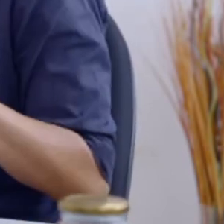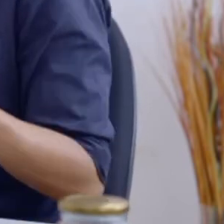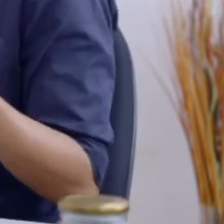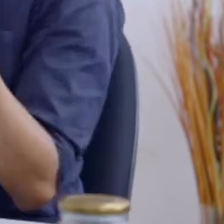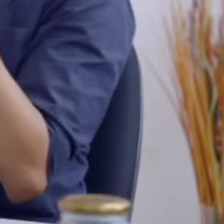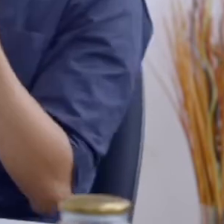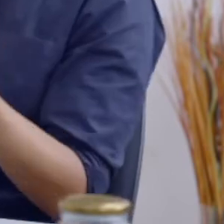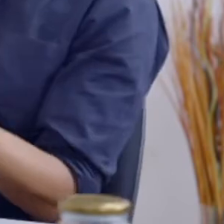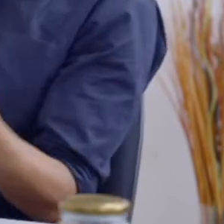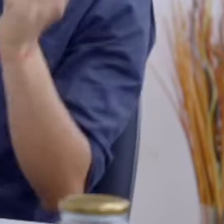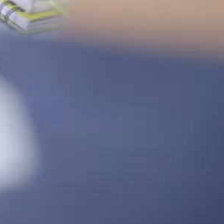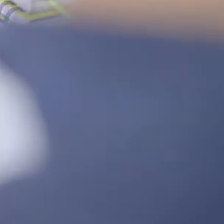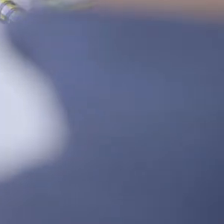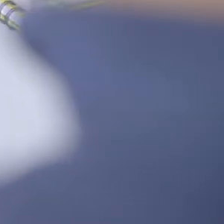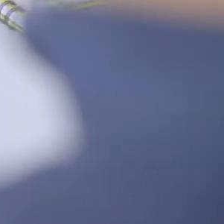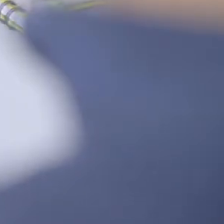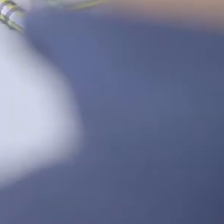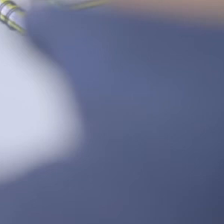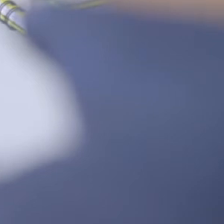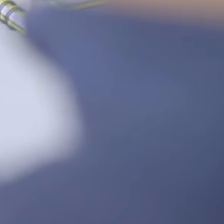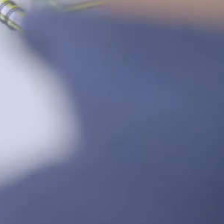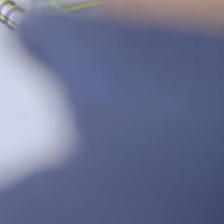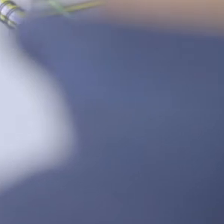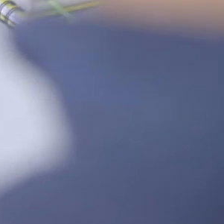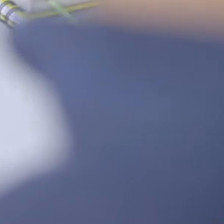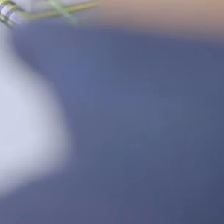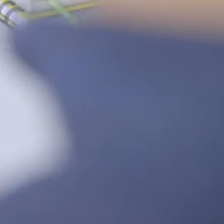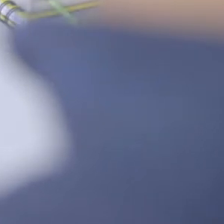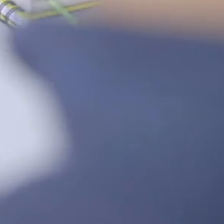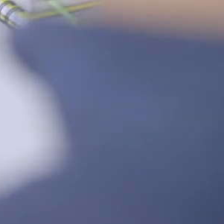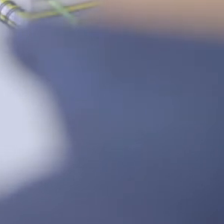¿Cómo se tradujo esto en los contenidos del canal?